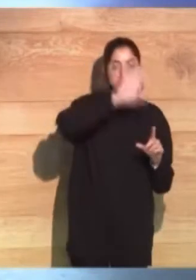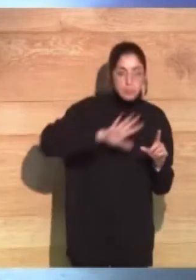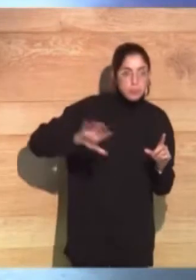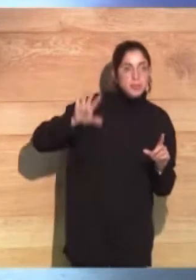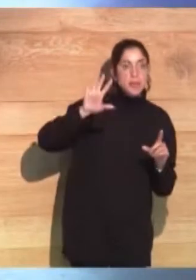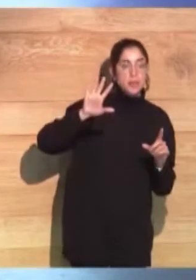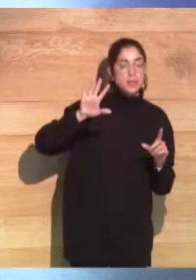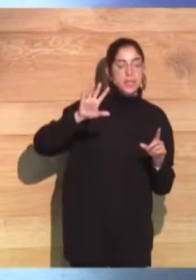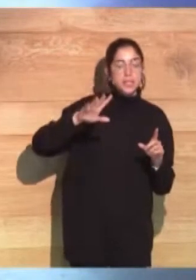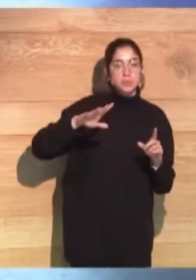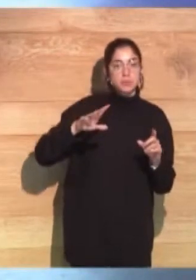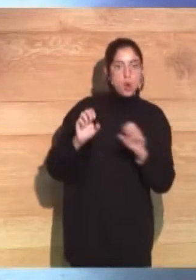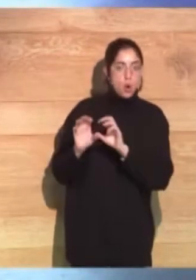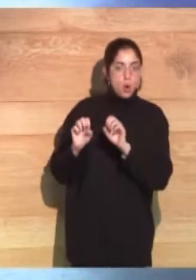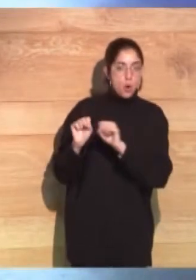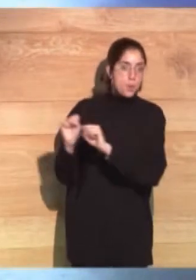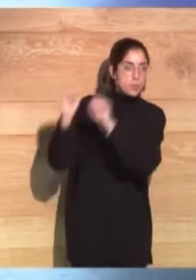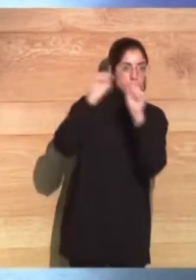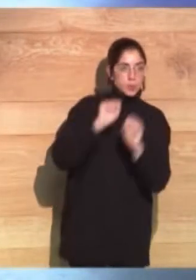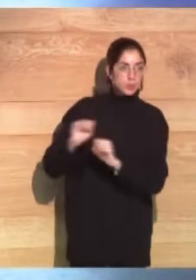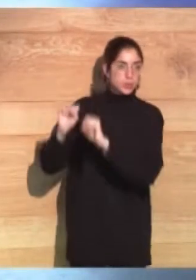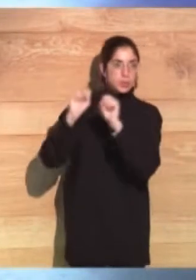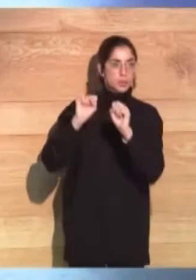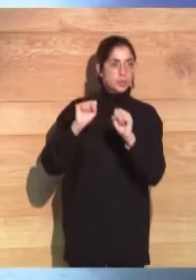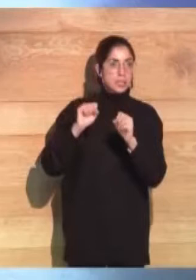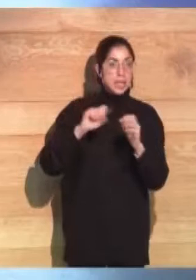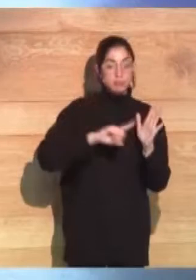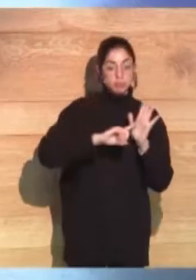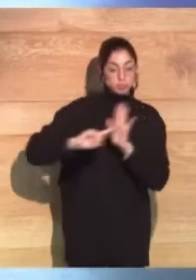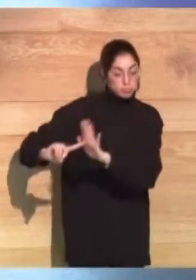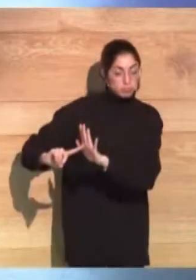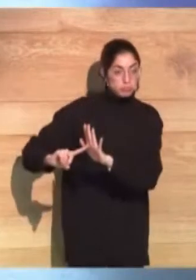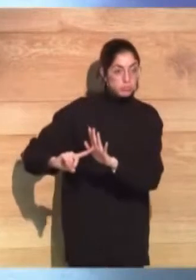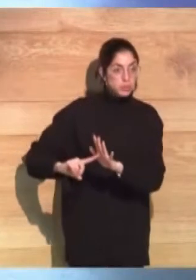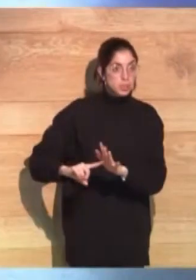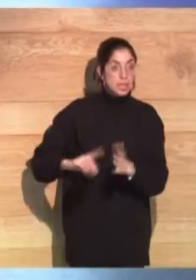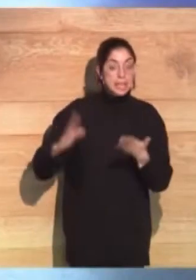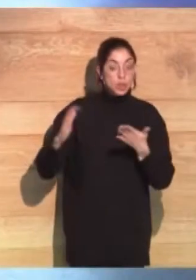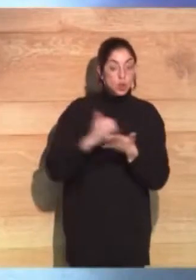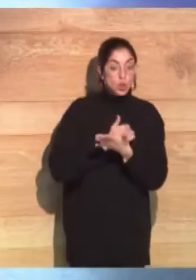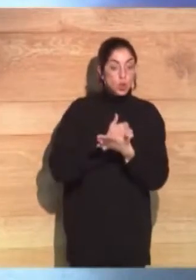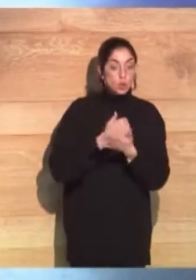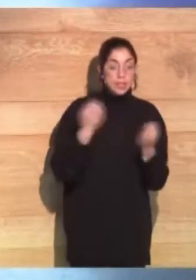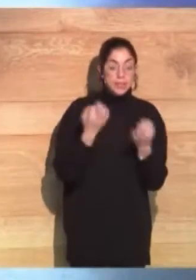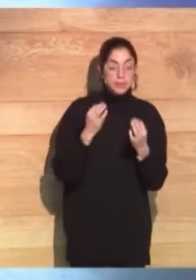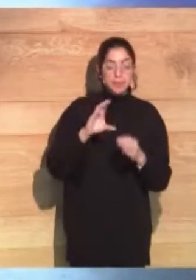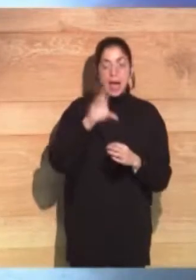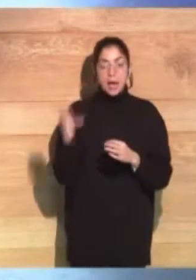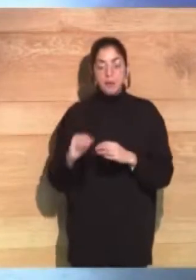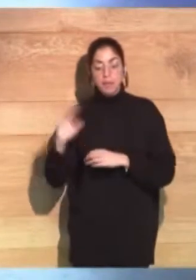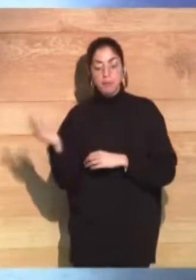proteccionismo, la exclusión Y todo esto ha afectado a África